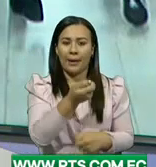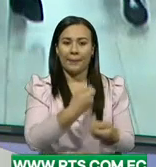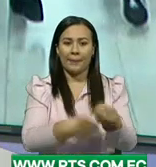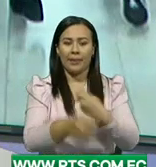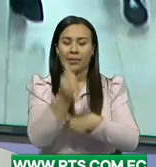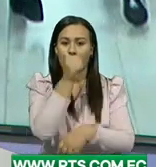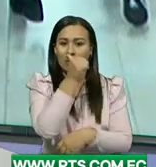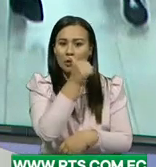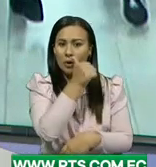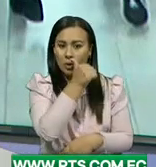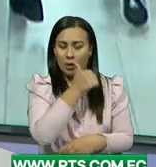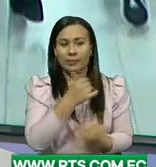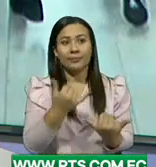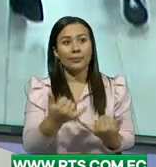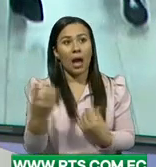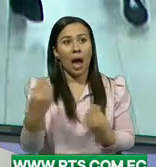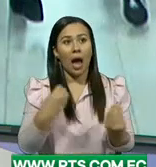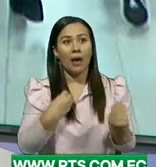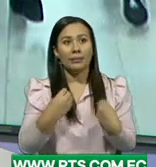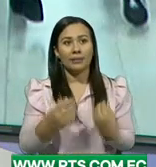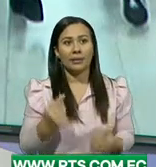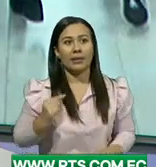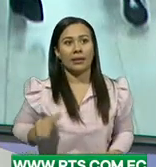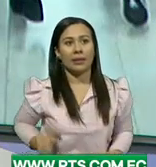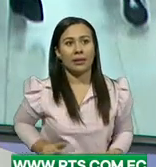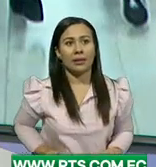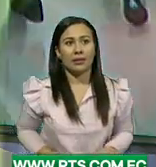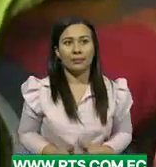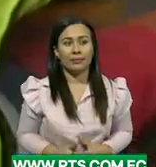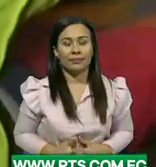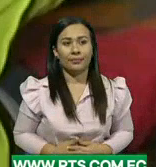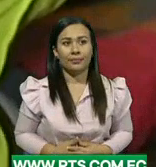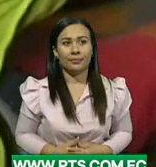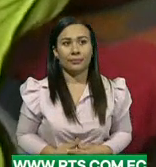de alcaloides. Julio César Saona con los detalles.